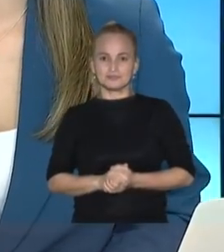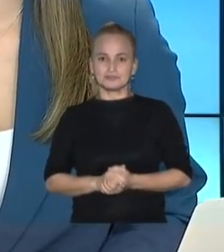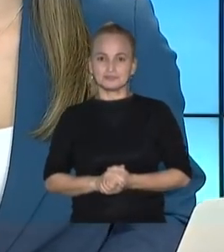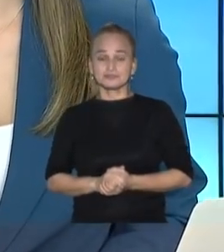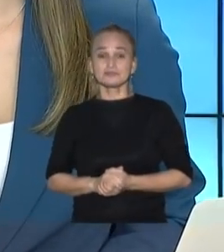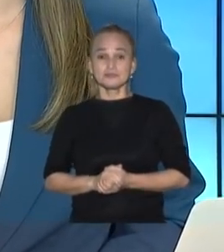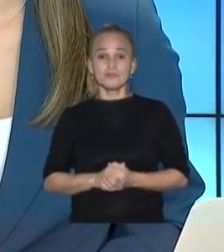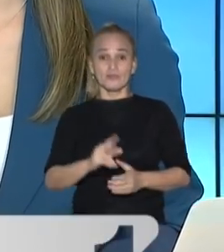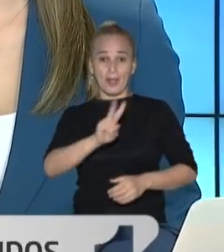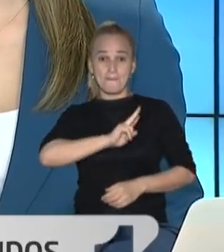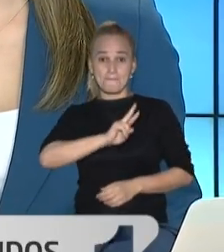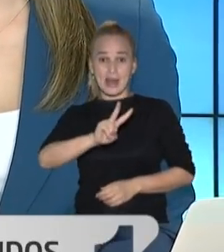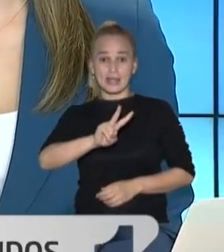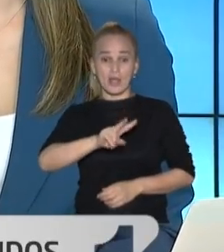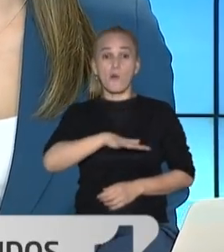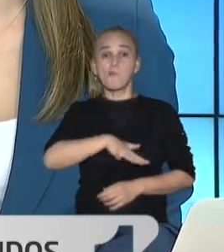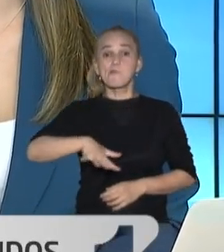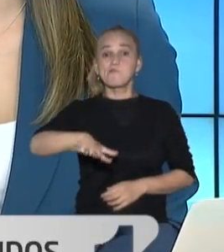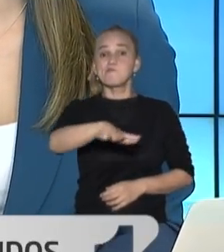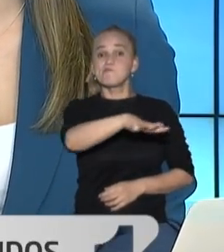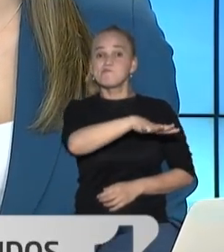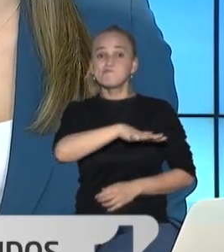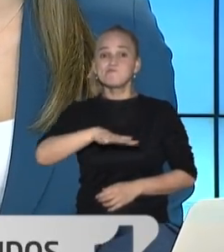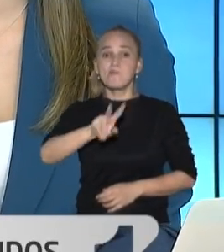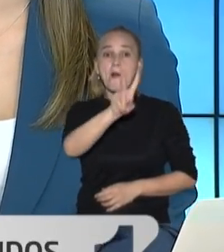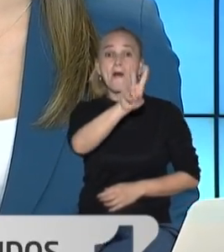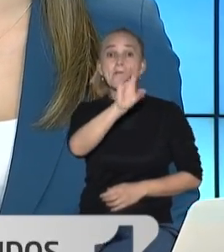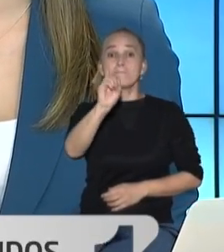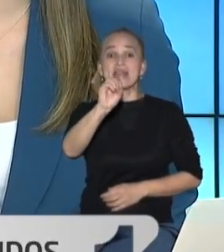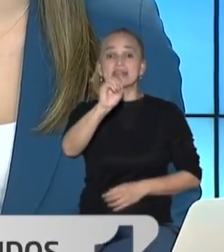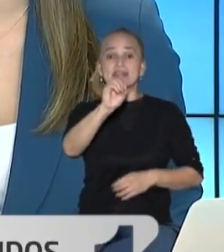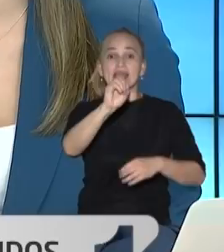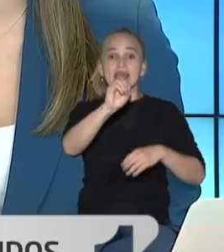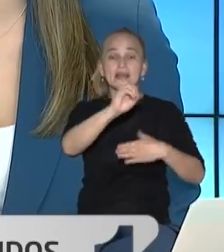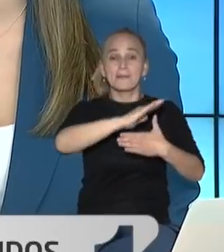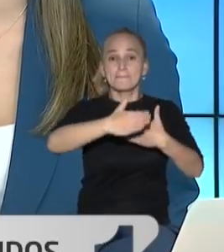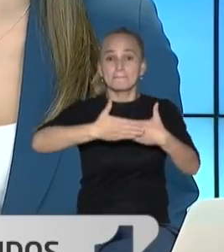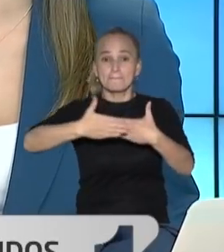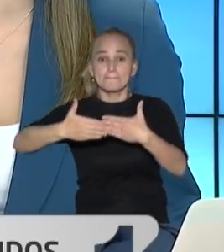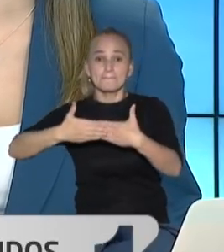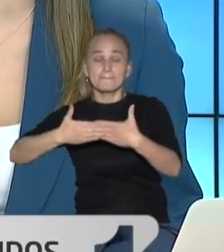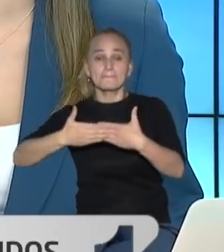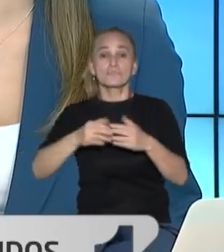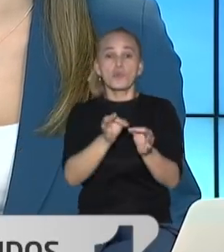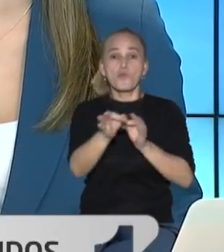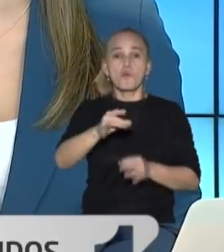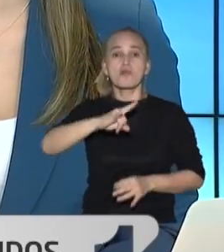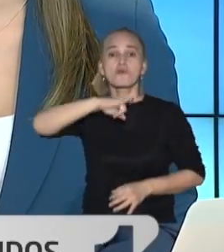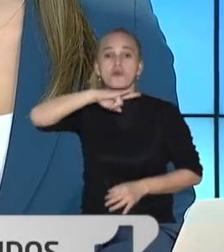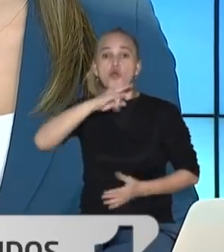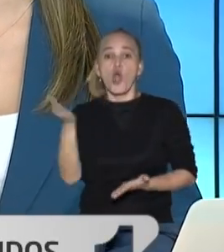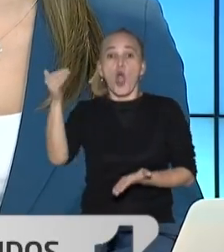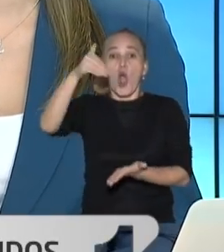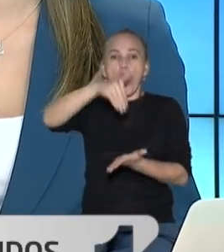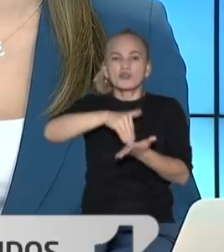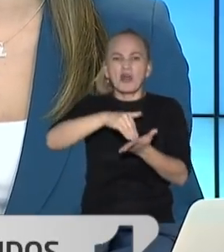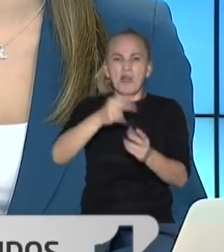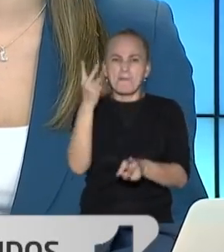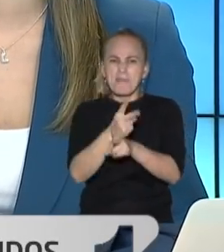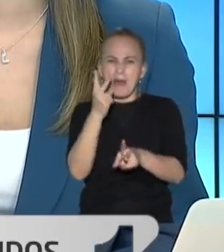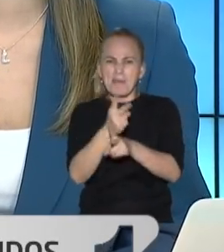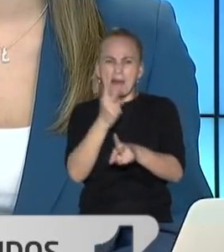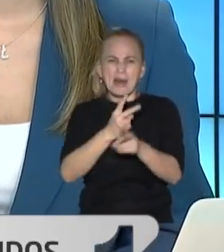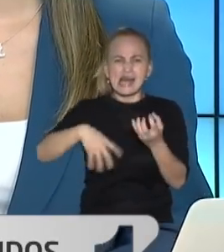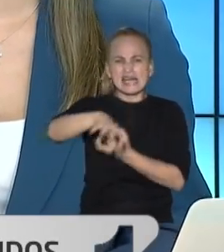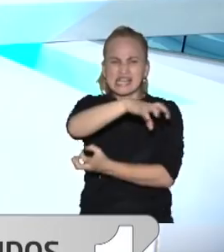gracias. En el Valle del Cauca se mantienen más de 20 bloqueos y en Yumbo se vivió otra jornada de violencia que deja 2 muertos y más de